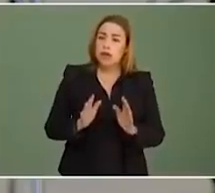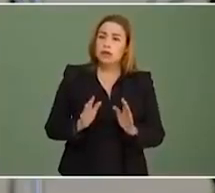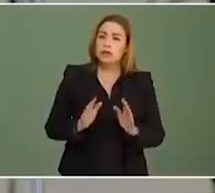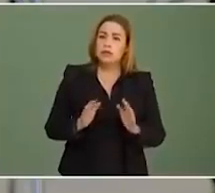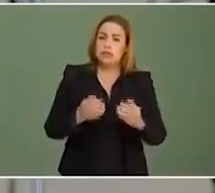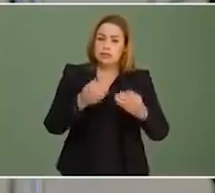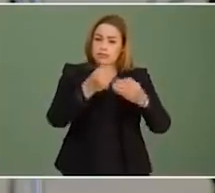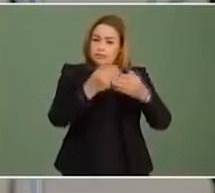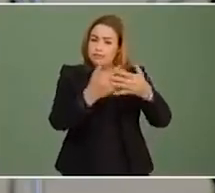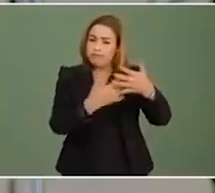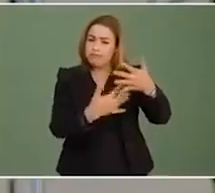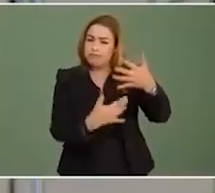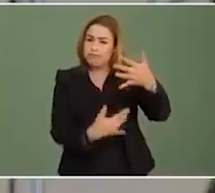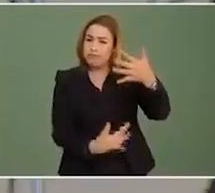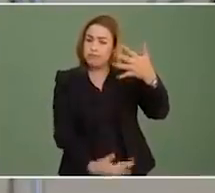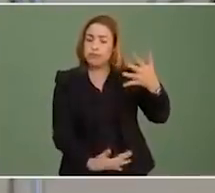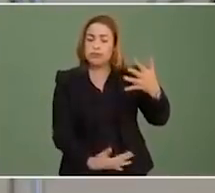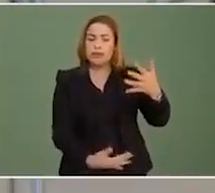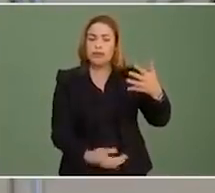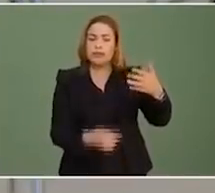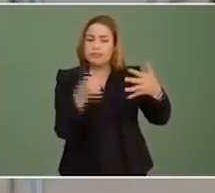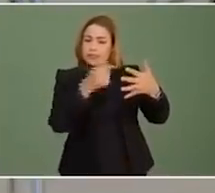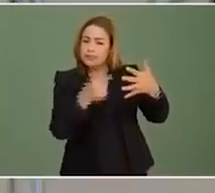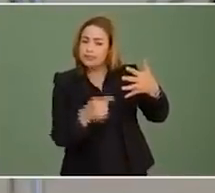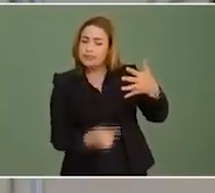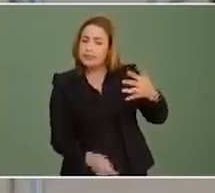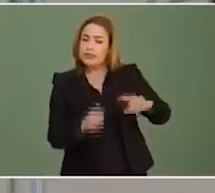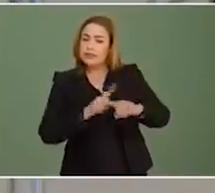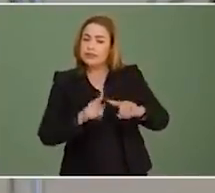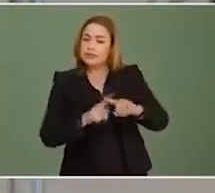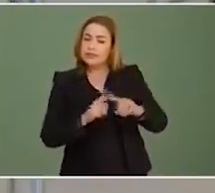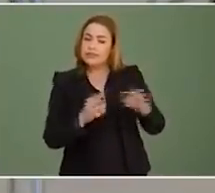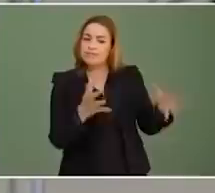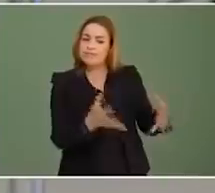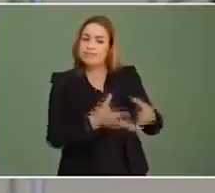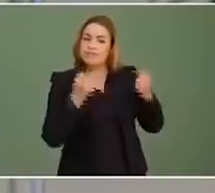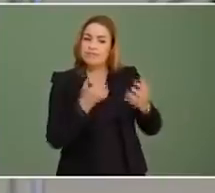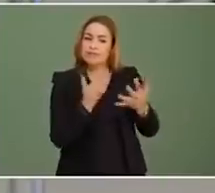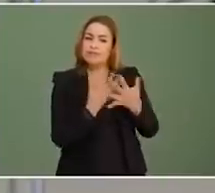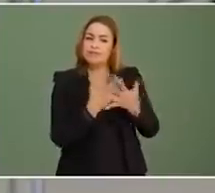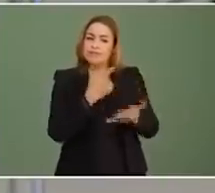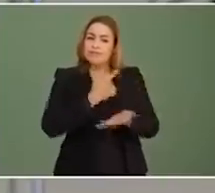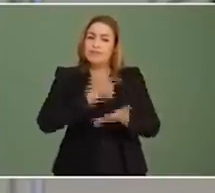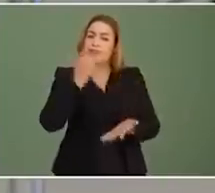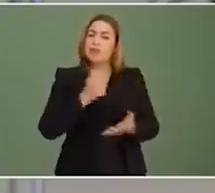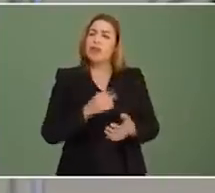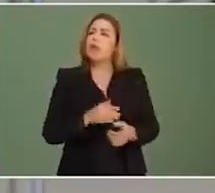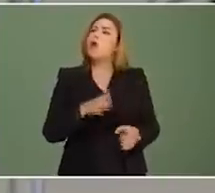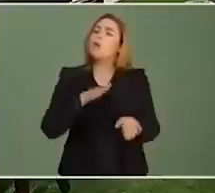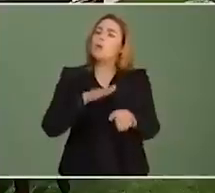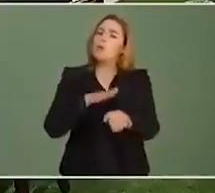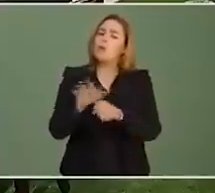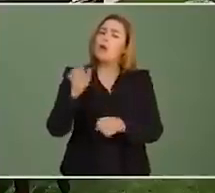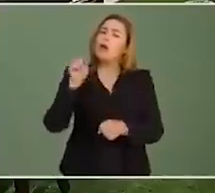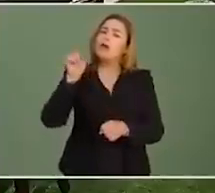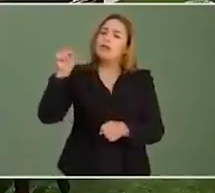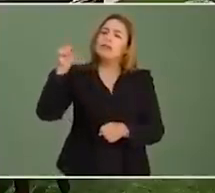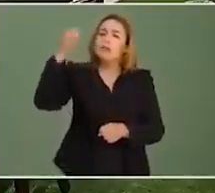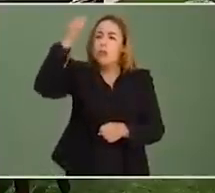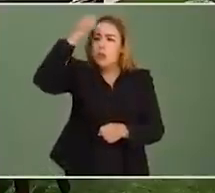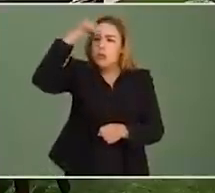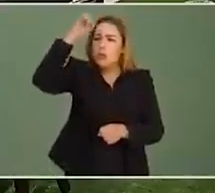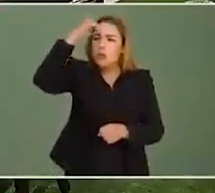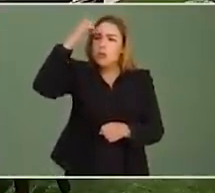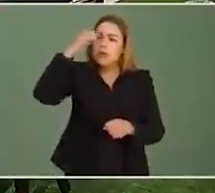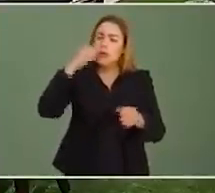graves en este código cuál es su opinión específicamente sobre que se incluya el tema de los feminicidios